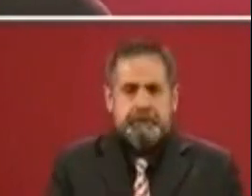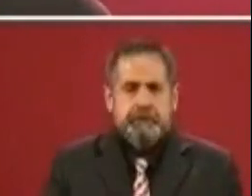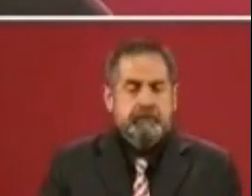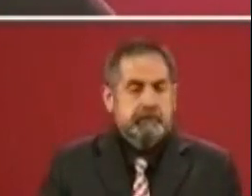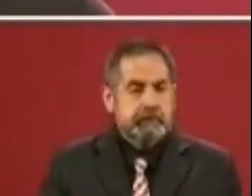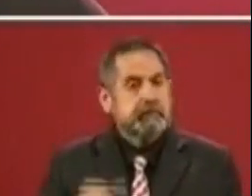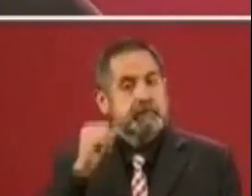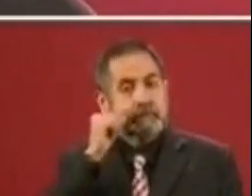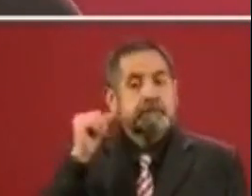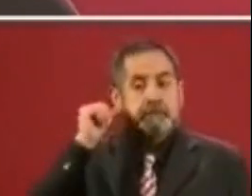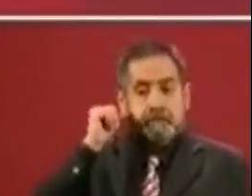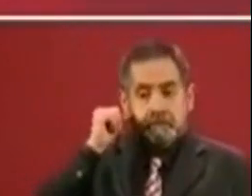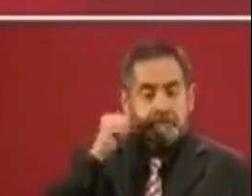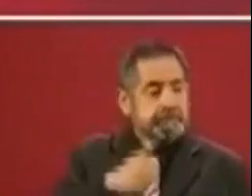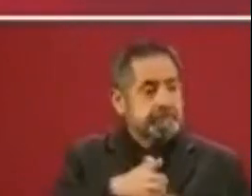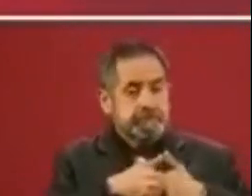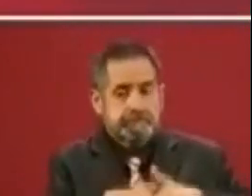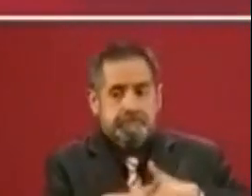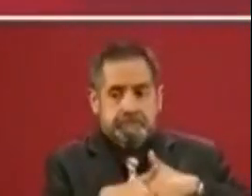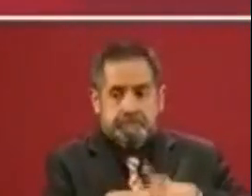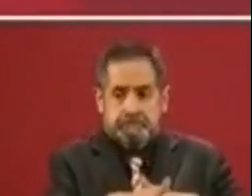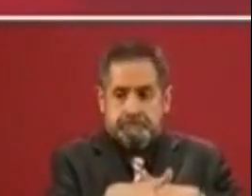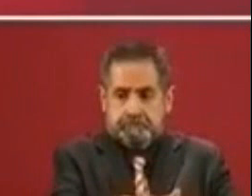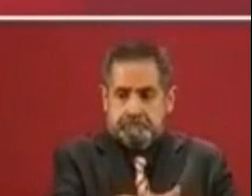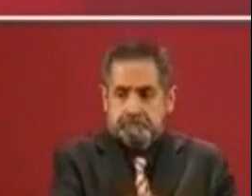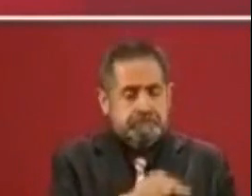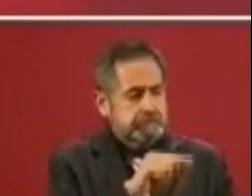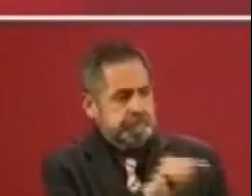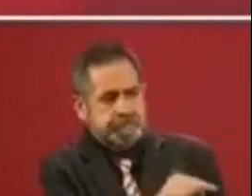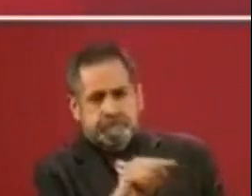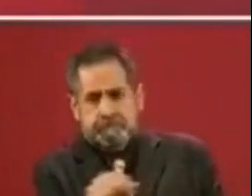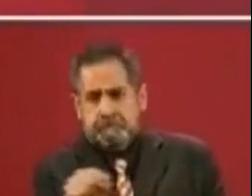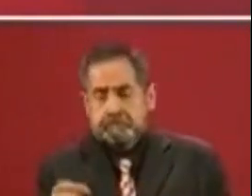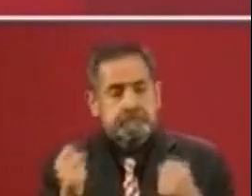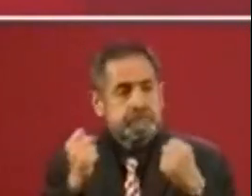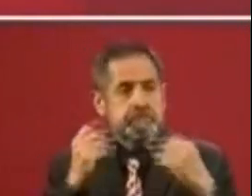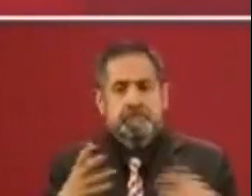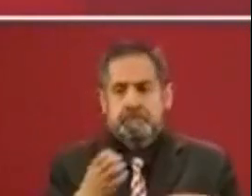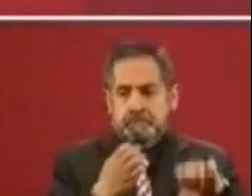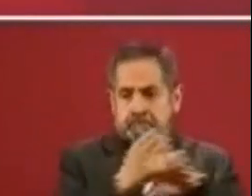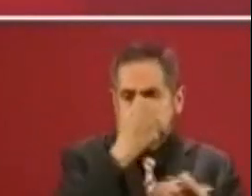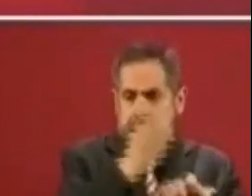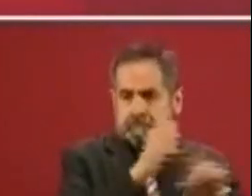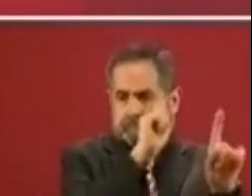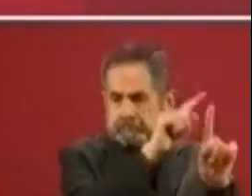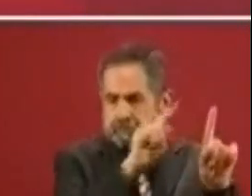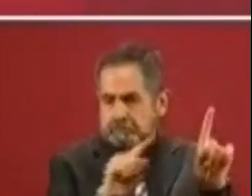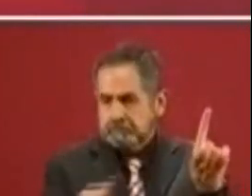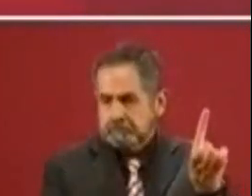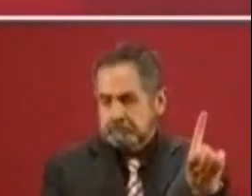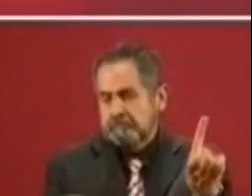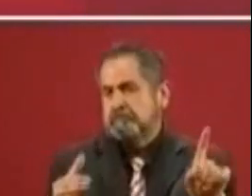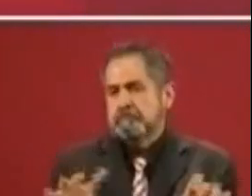hubieron marchas en casi todos los estados del